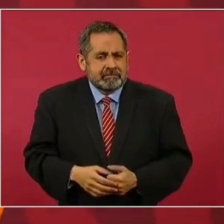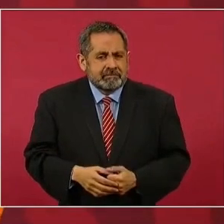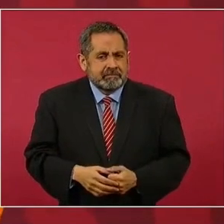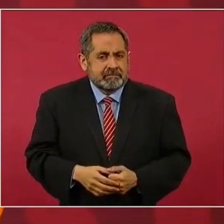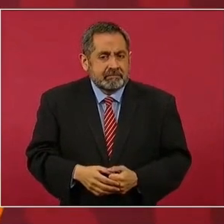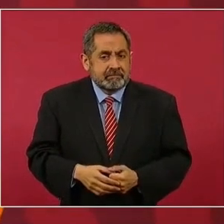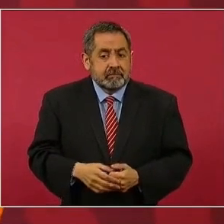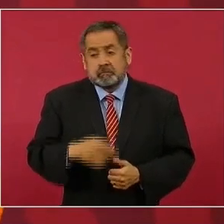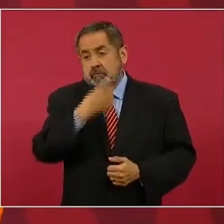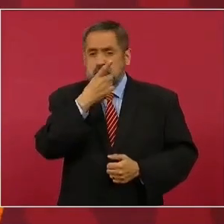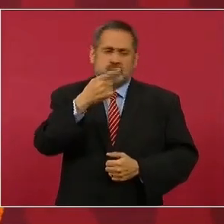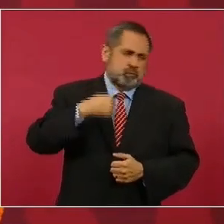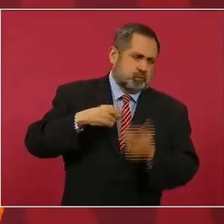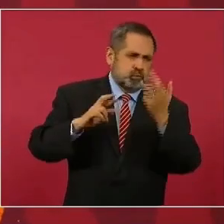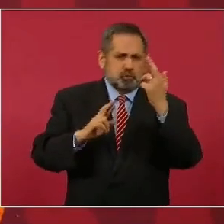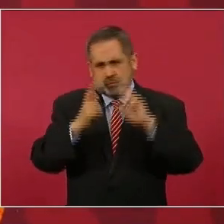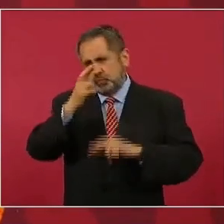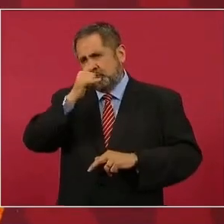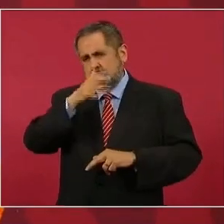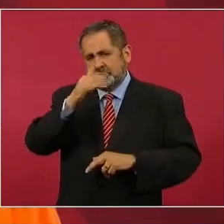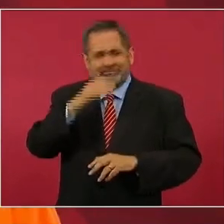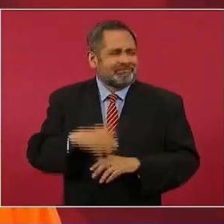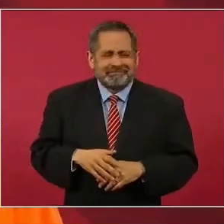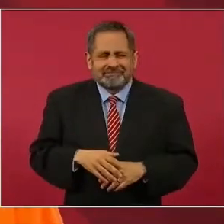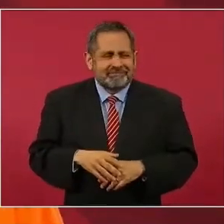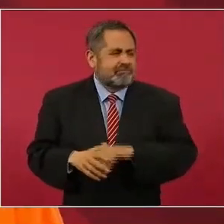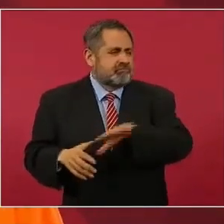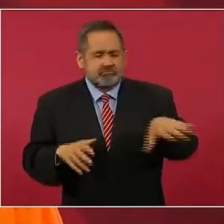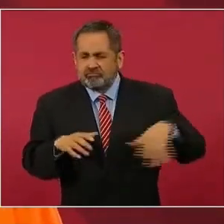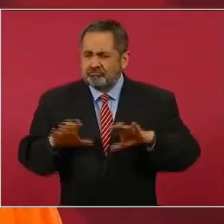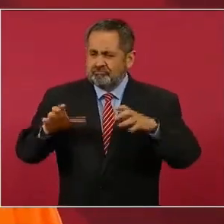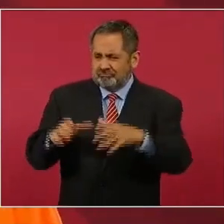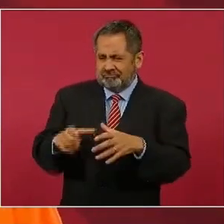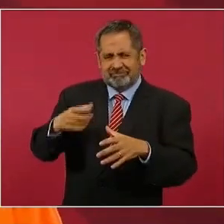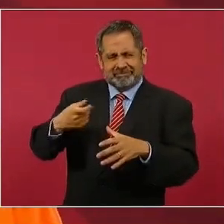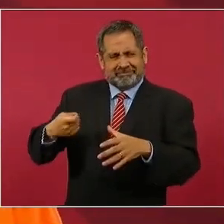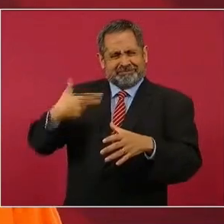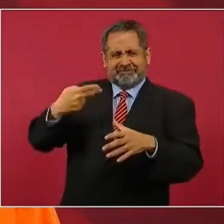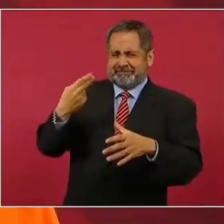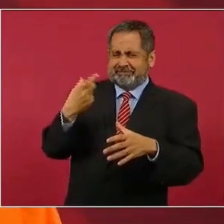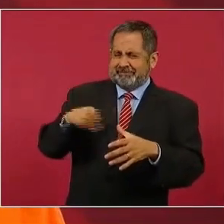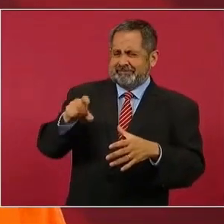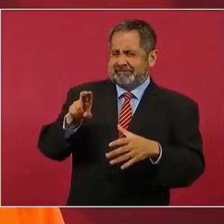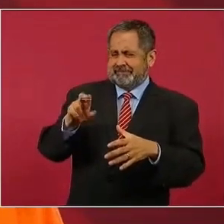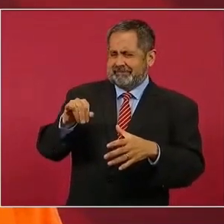Se dice revolucionaria, nosotros somos quinistas,